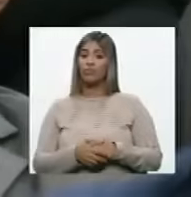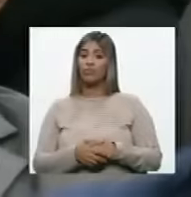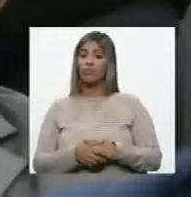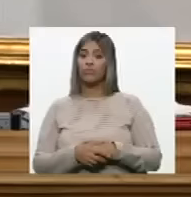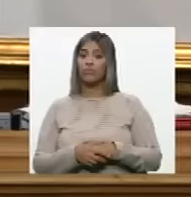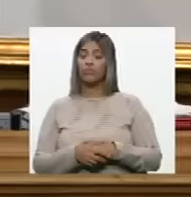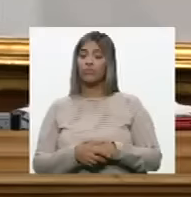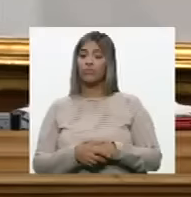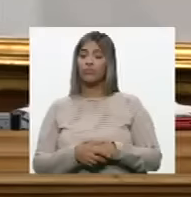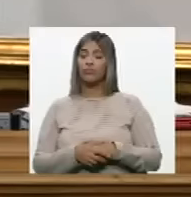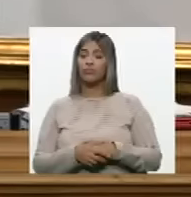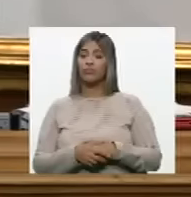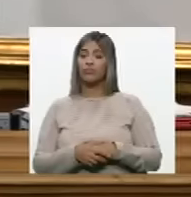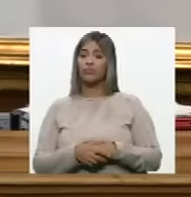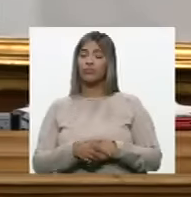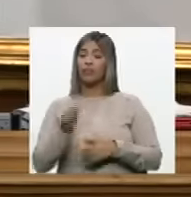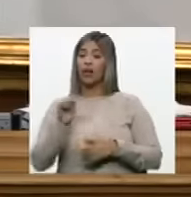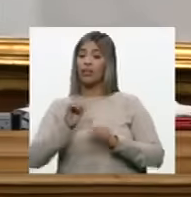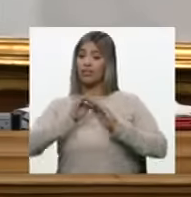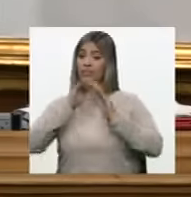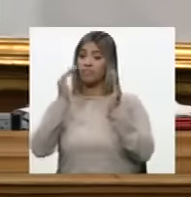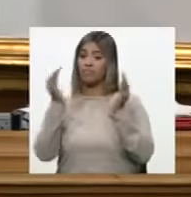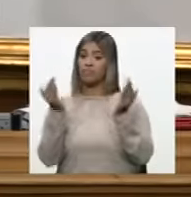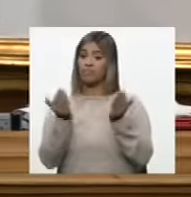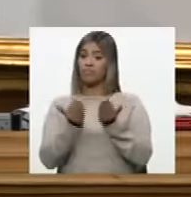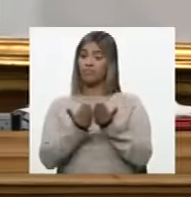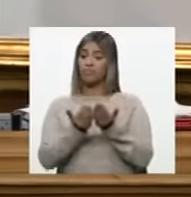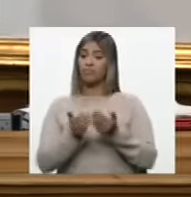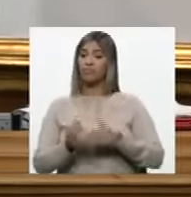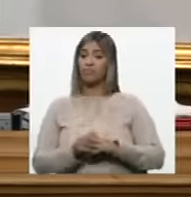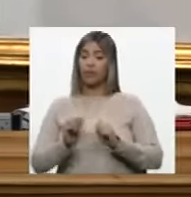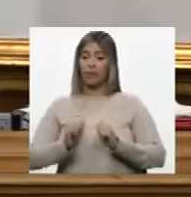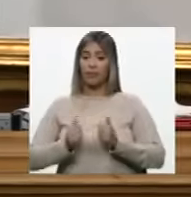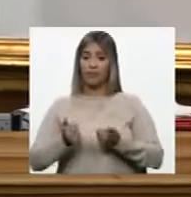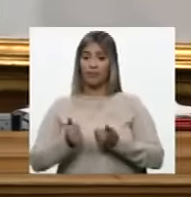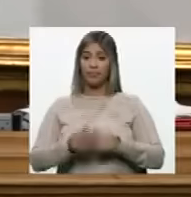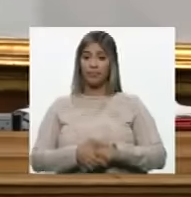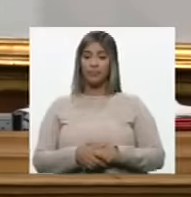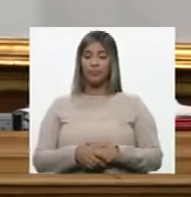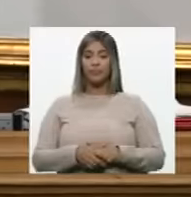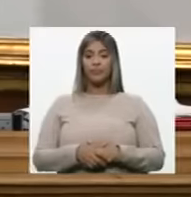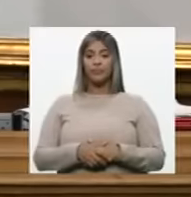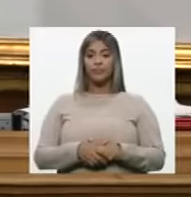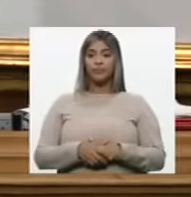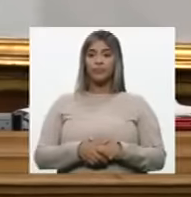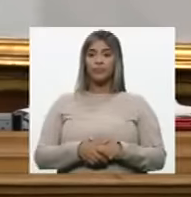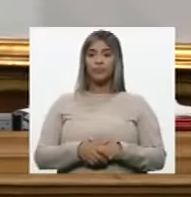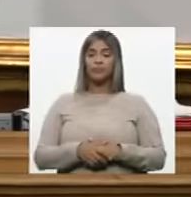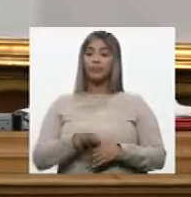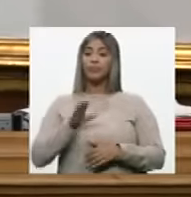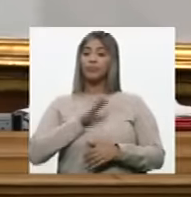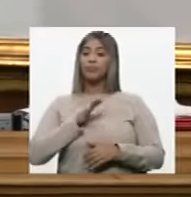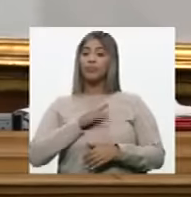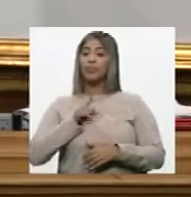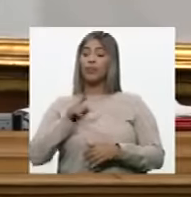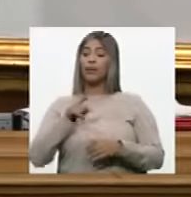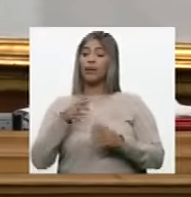solamente diré que en este planeta, desde que existe el imperio